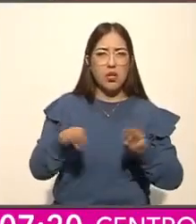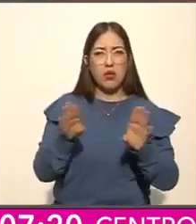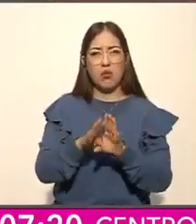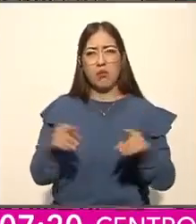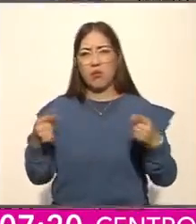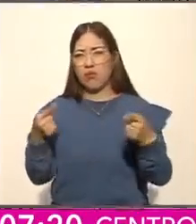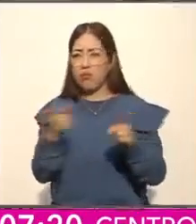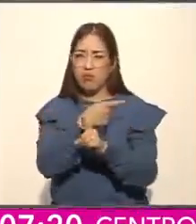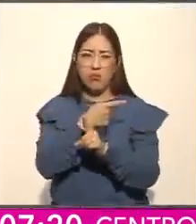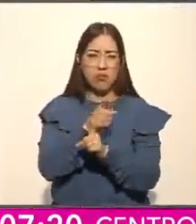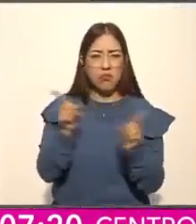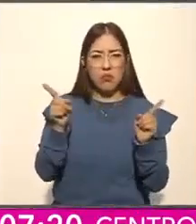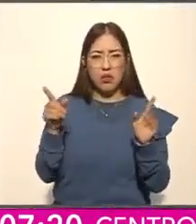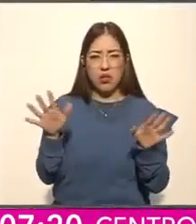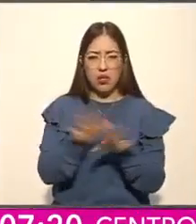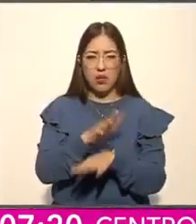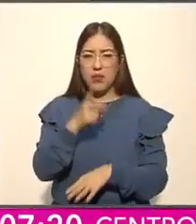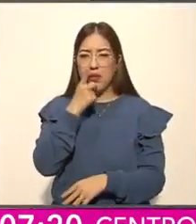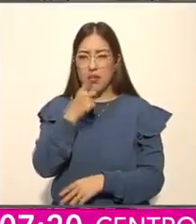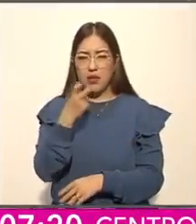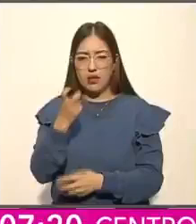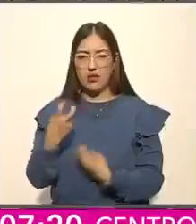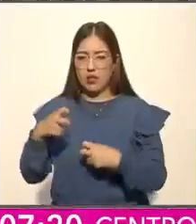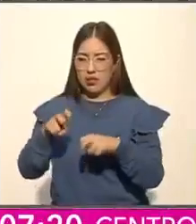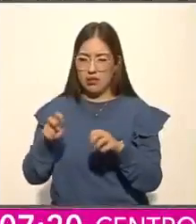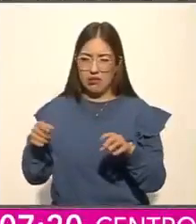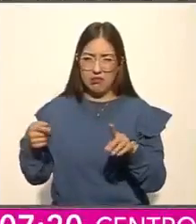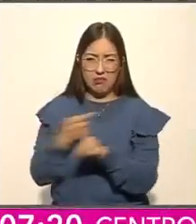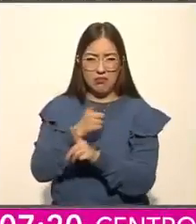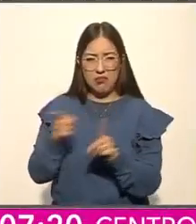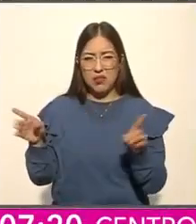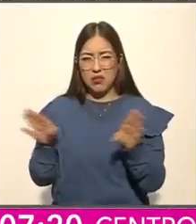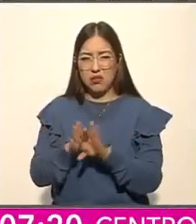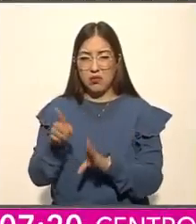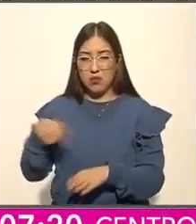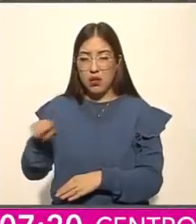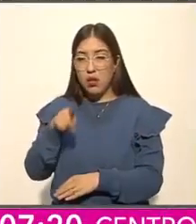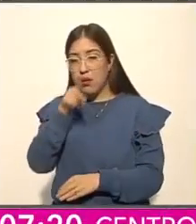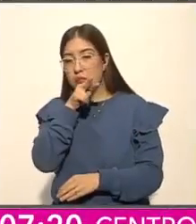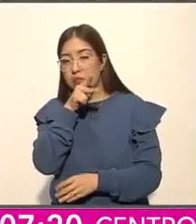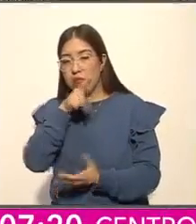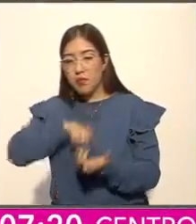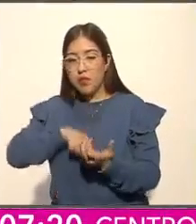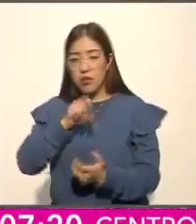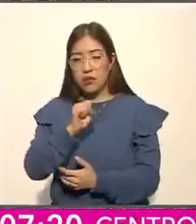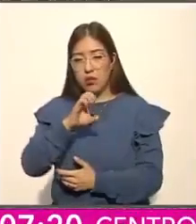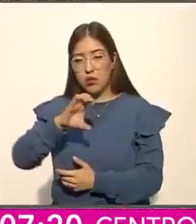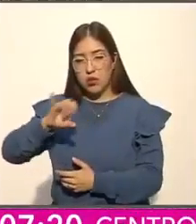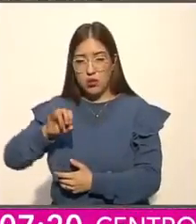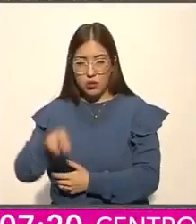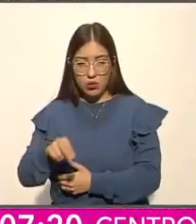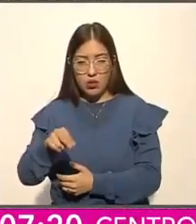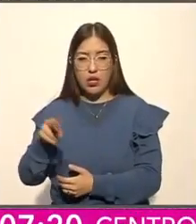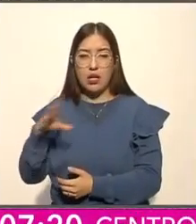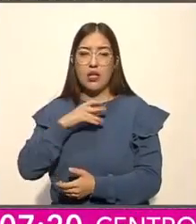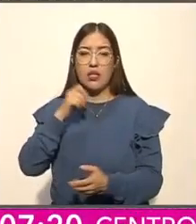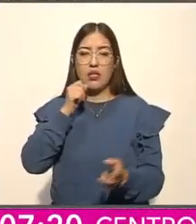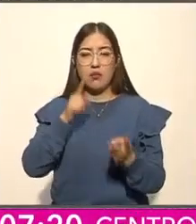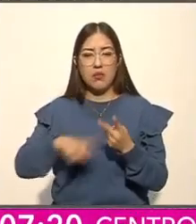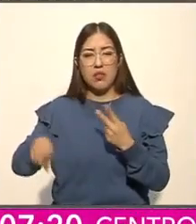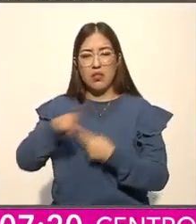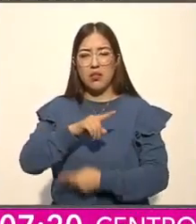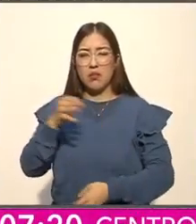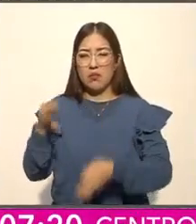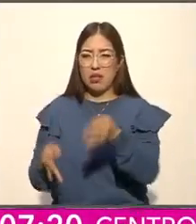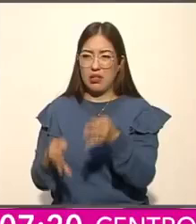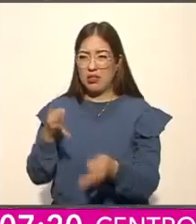panista. Divide a ministros reforma judicial. Preocupan despidos en la Suprema Corte. División entre magistrados ante la